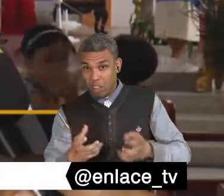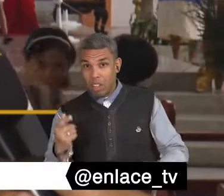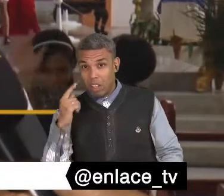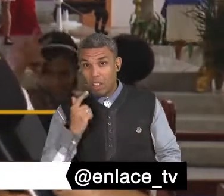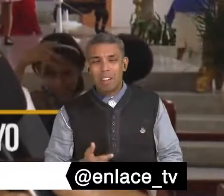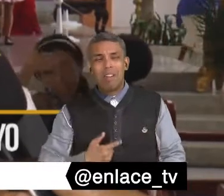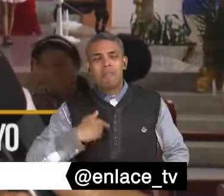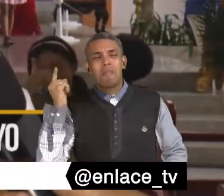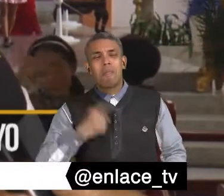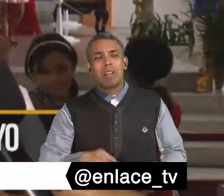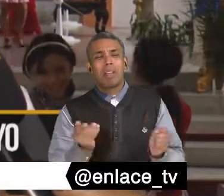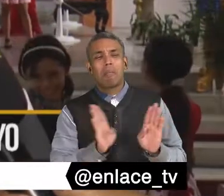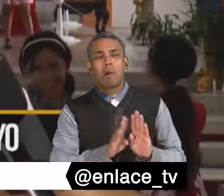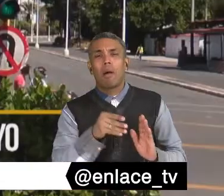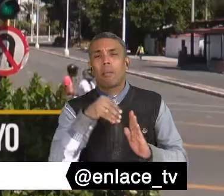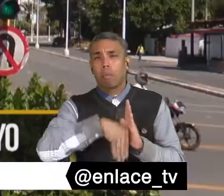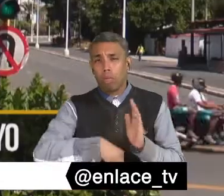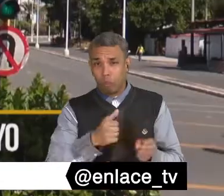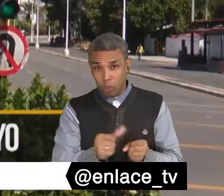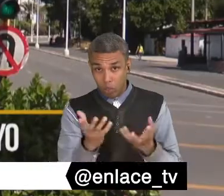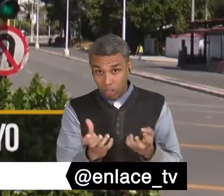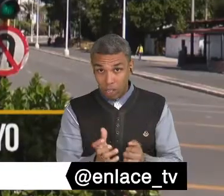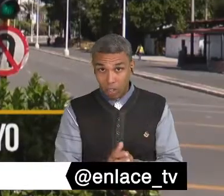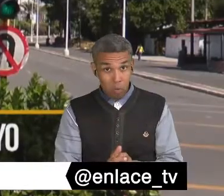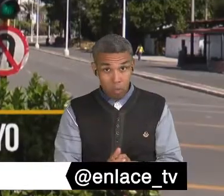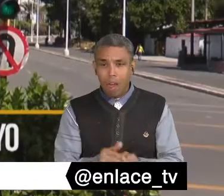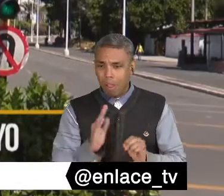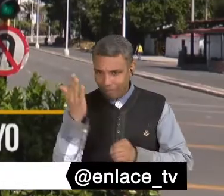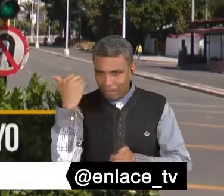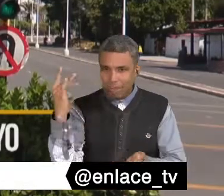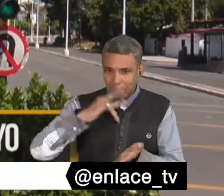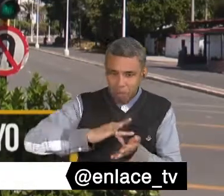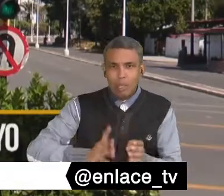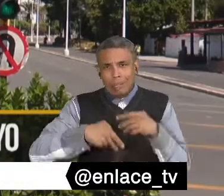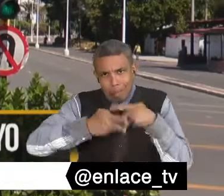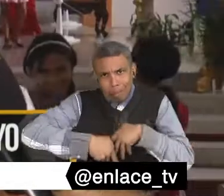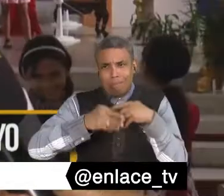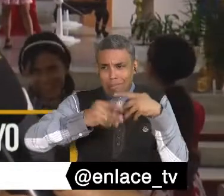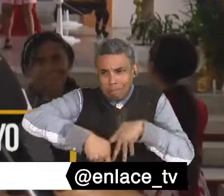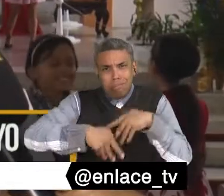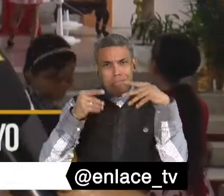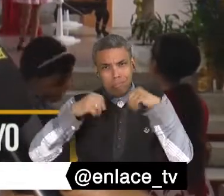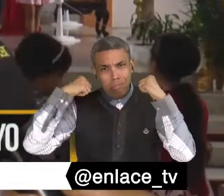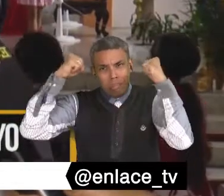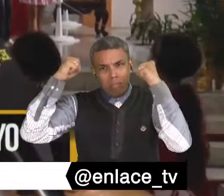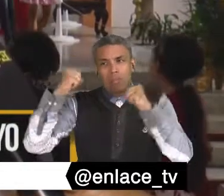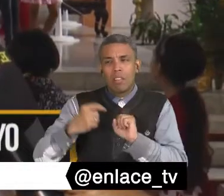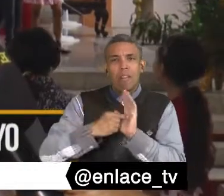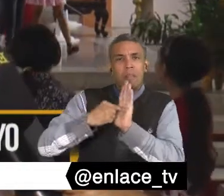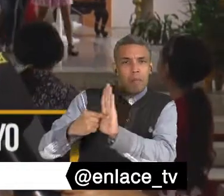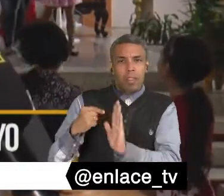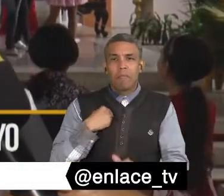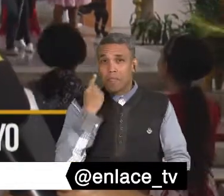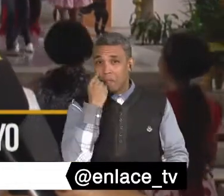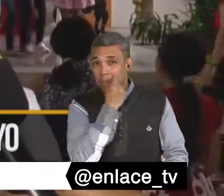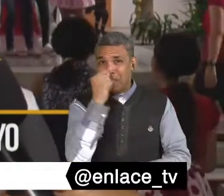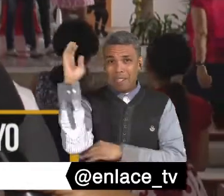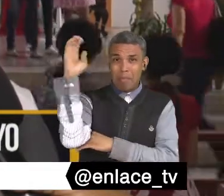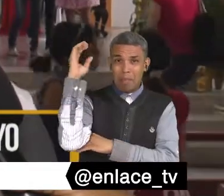nos acompañe. El mandatario local espera que esta sea una movilización histórica. Queremos hacer una gran movilización, mandarle un